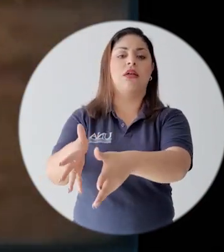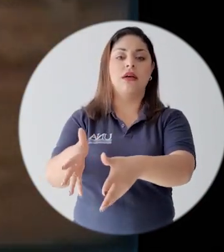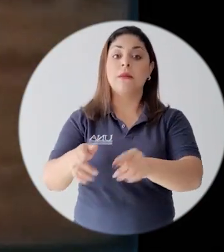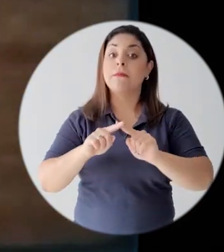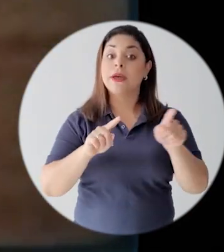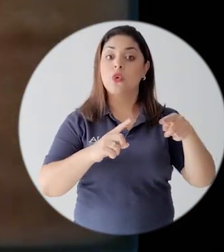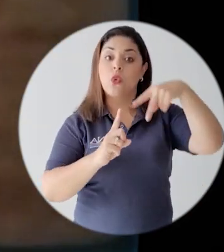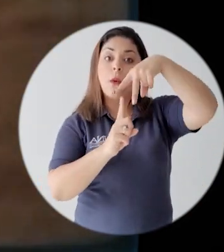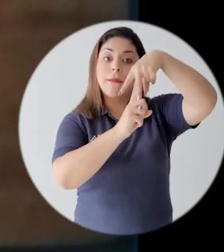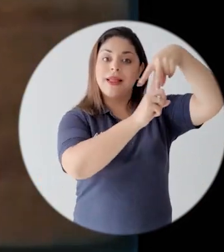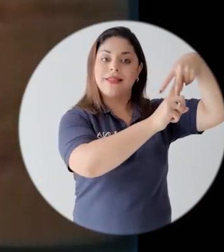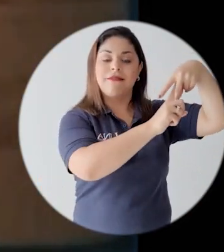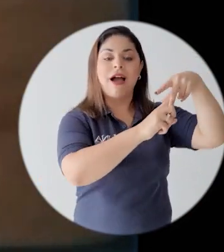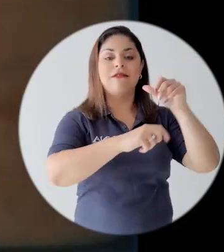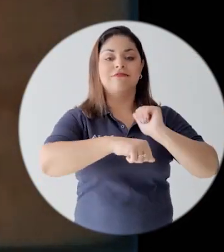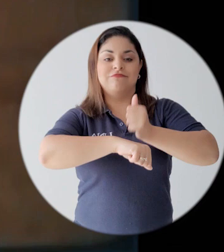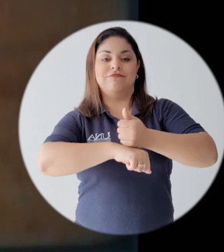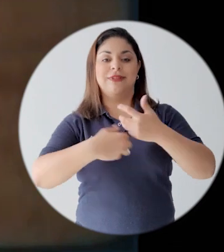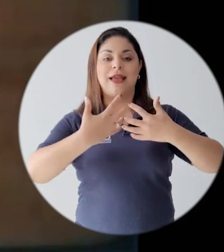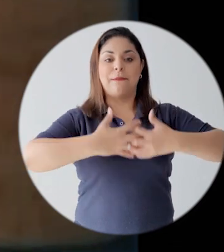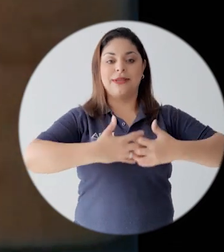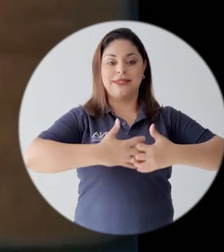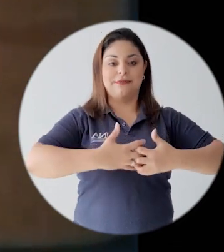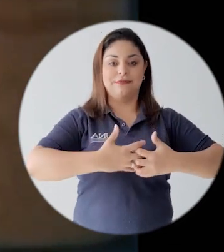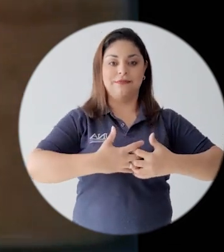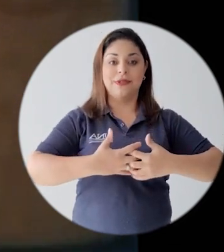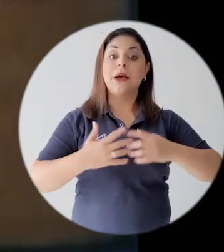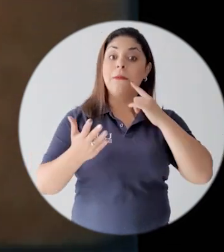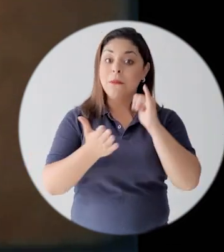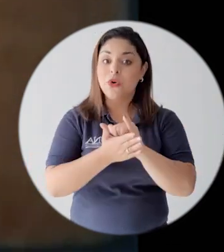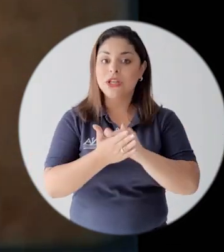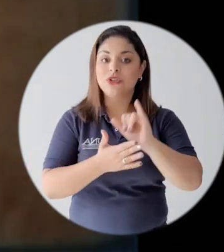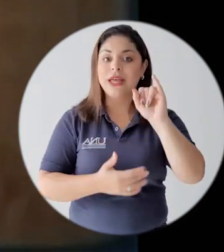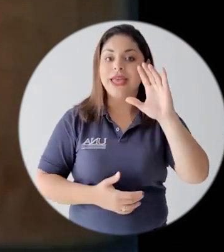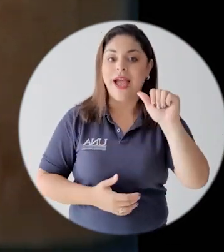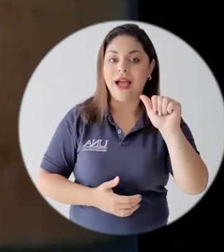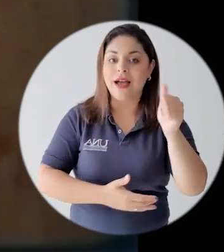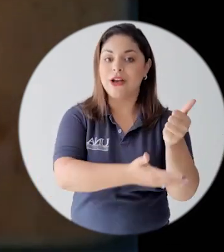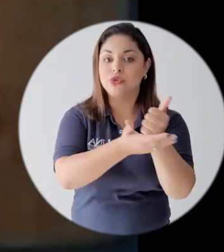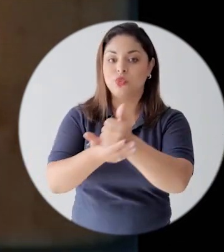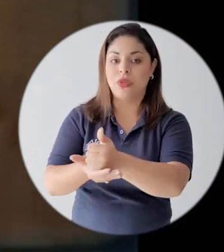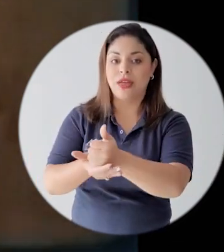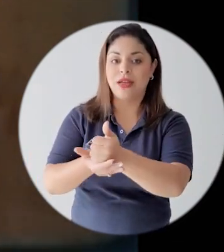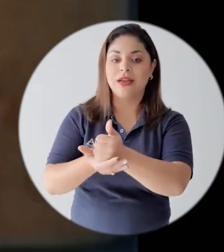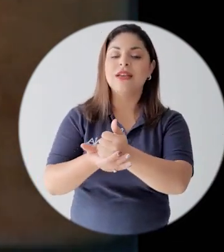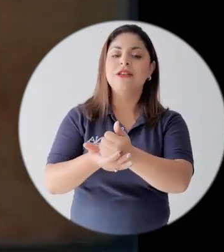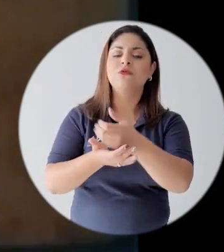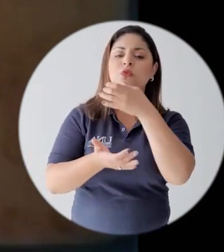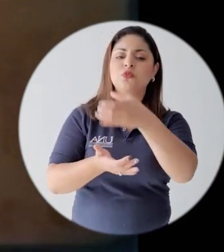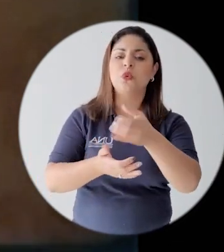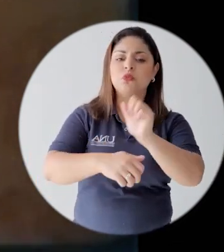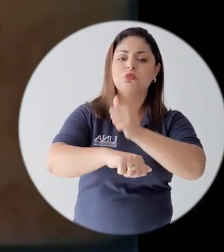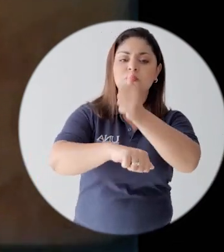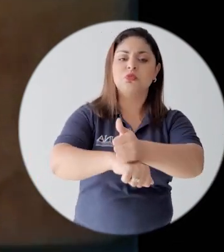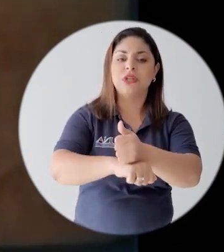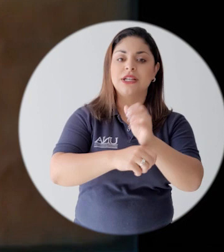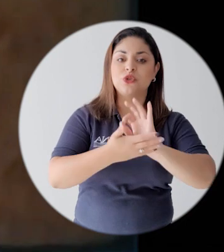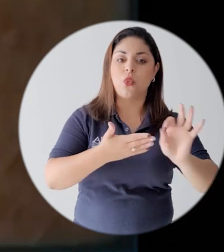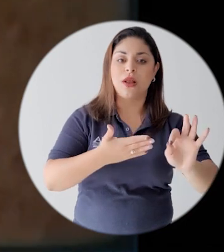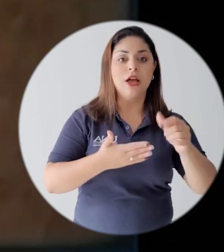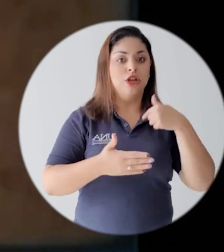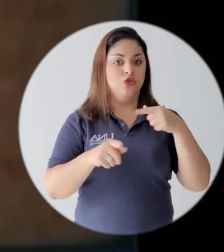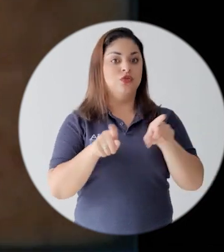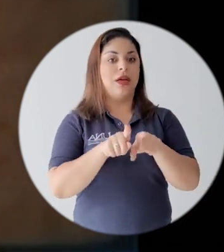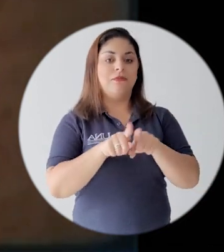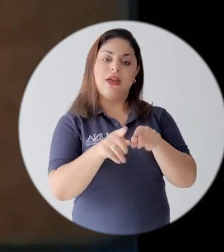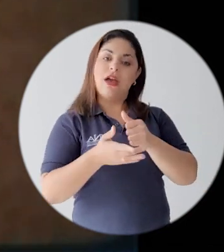creaban empresas. Por eso el ICA interviene y sugiere montar esta escuela.